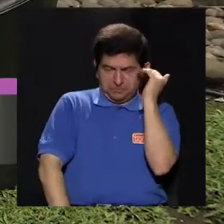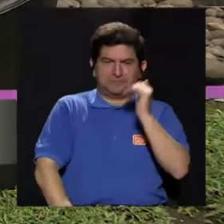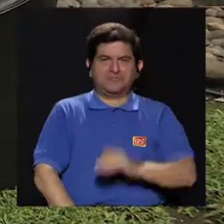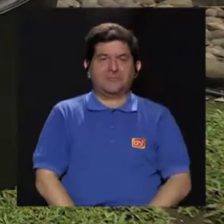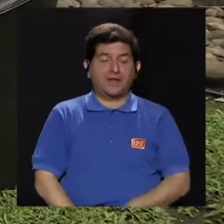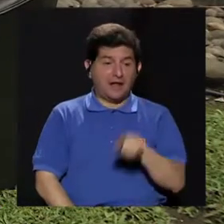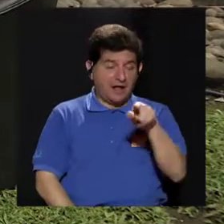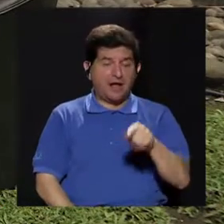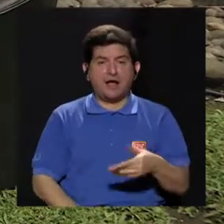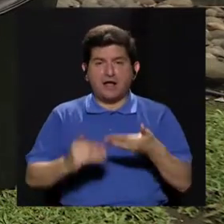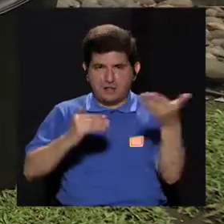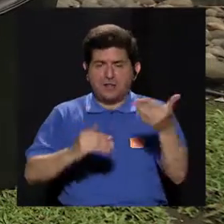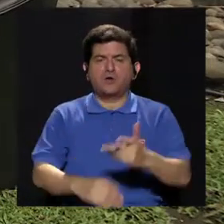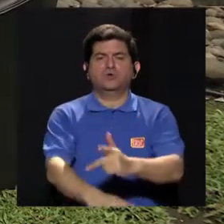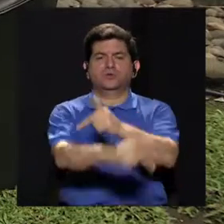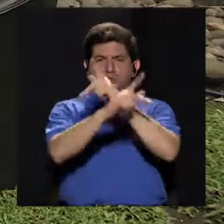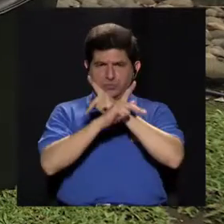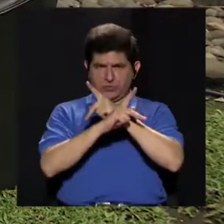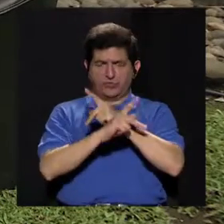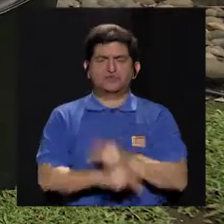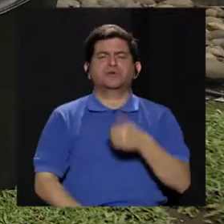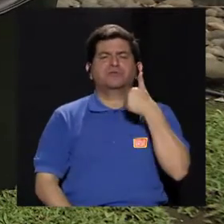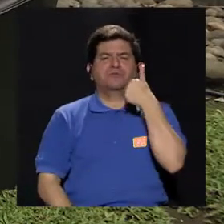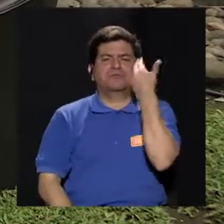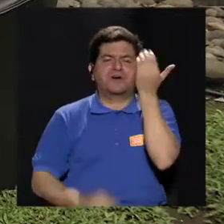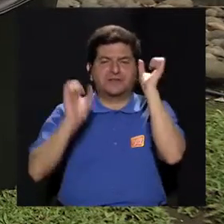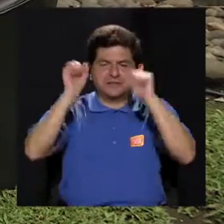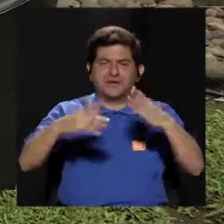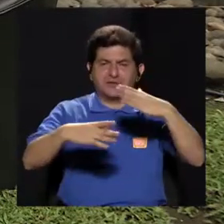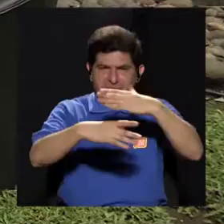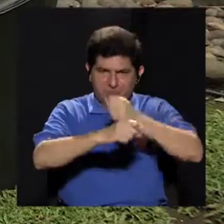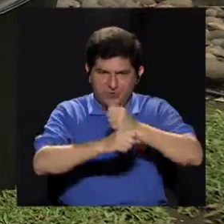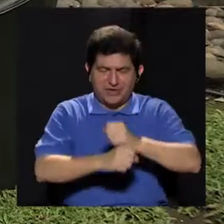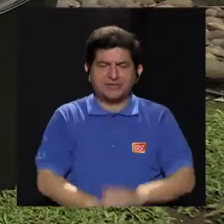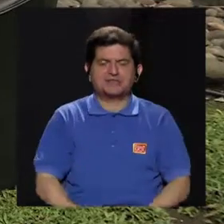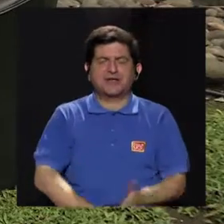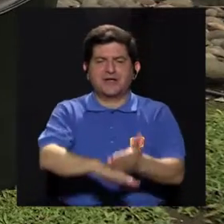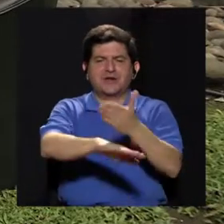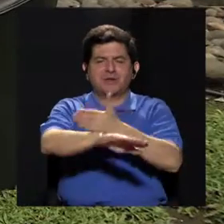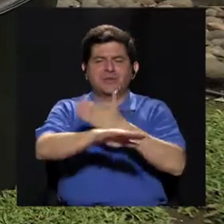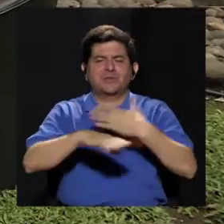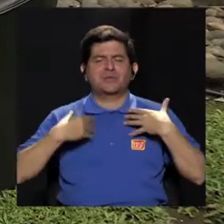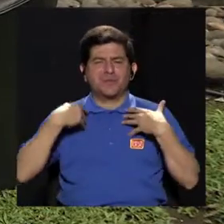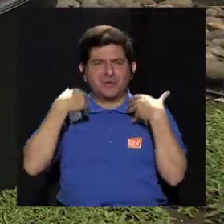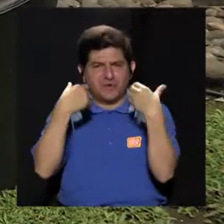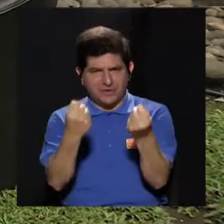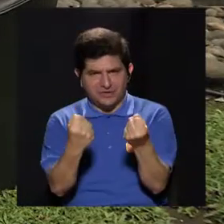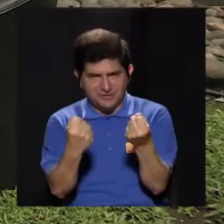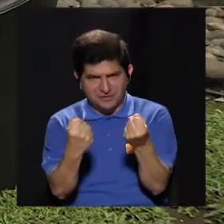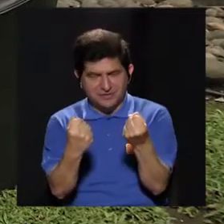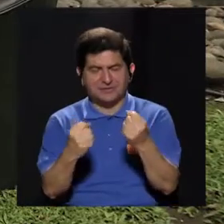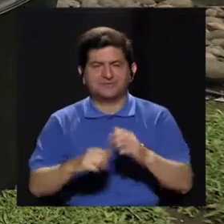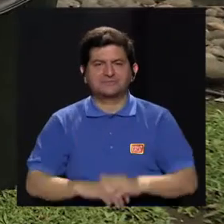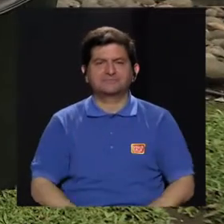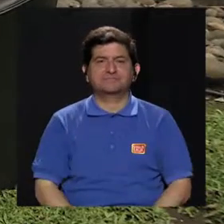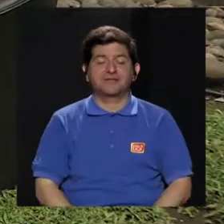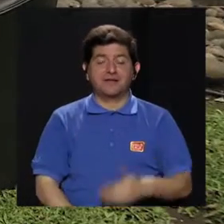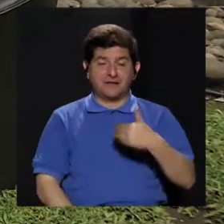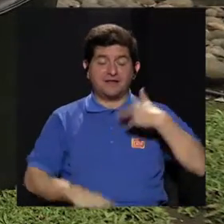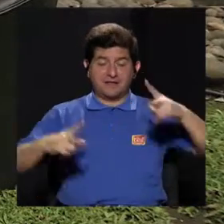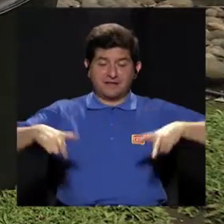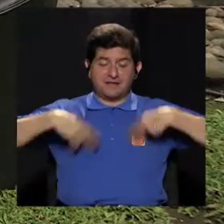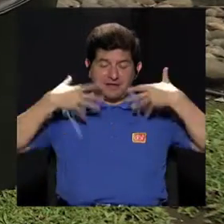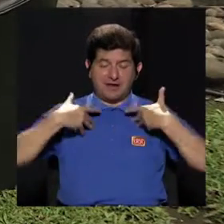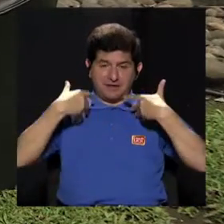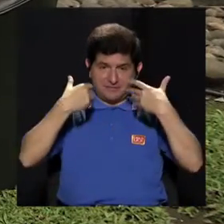población sobre cosas preventivas y cosas fáciles que se pueden hacer para mejorar la salud